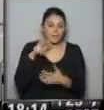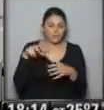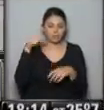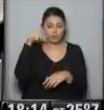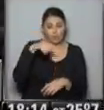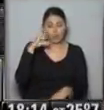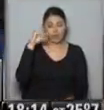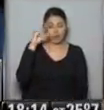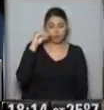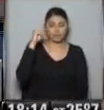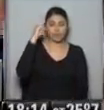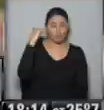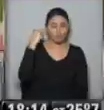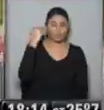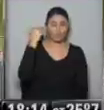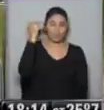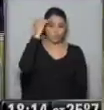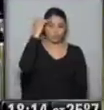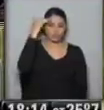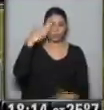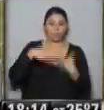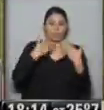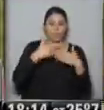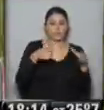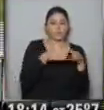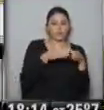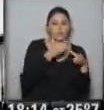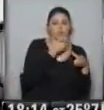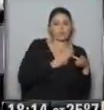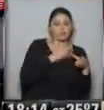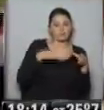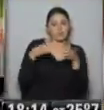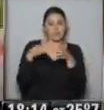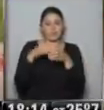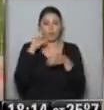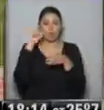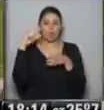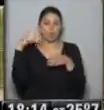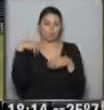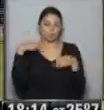que esta noche 21-15 van a estar jugando Racing y Colón en Avellaneda.